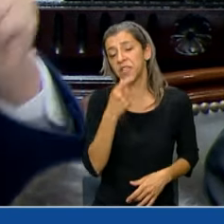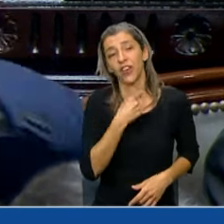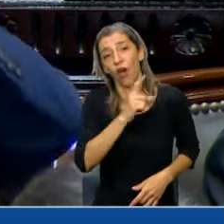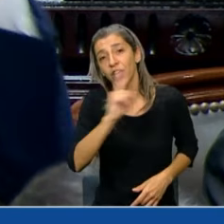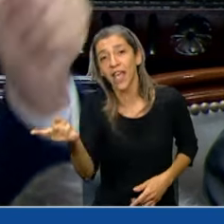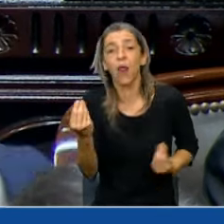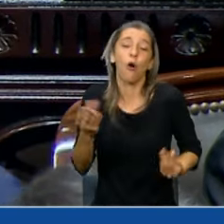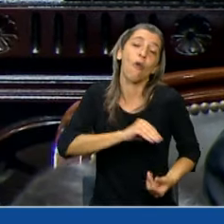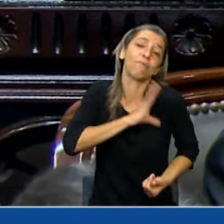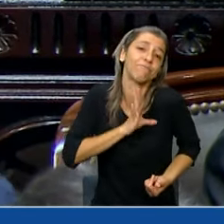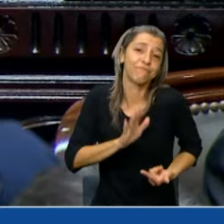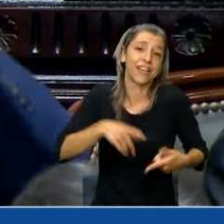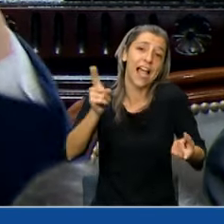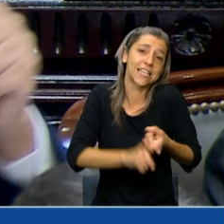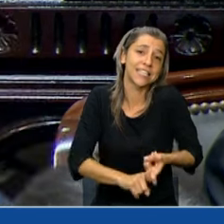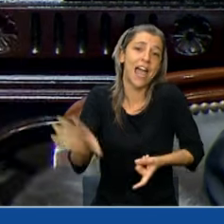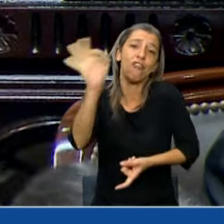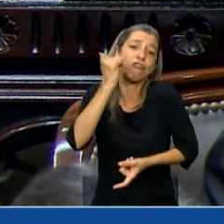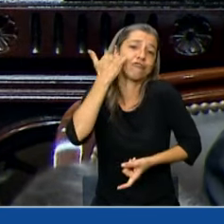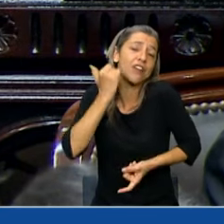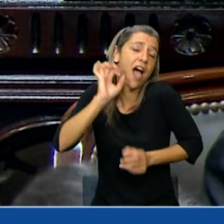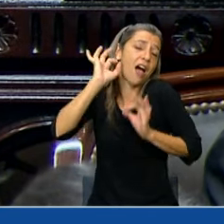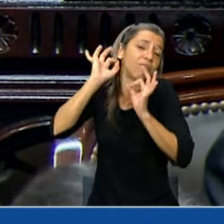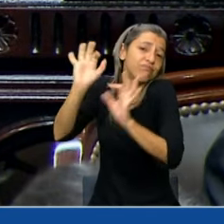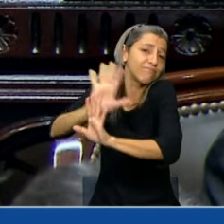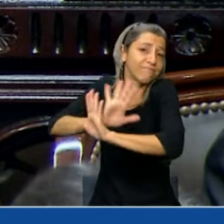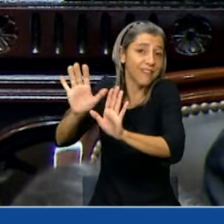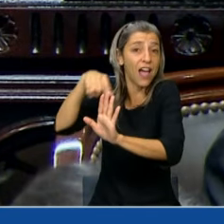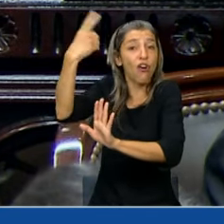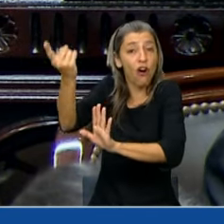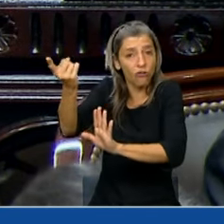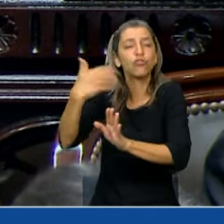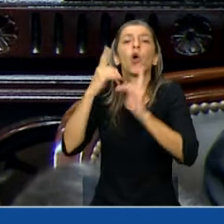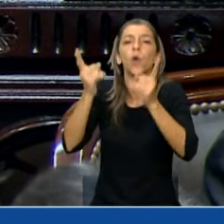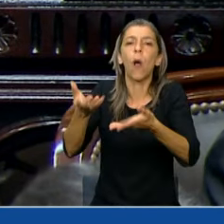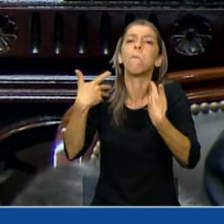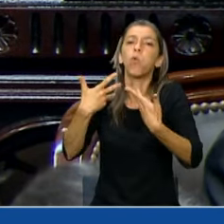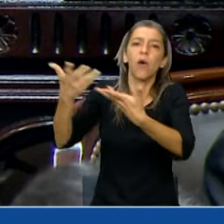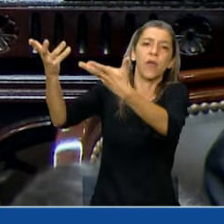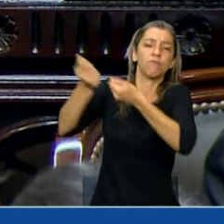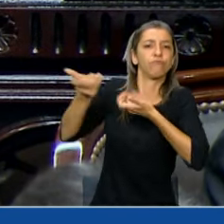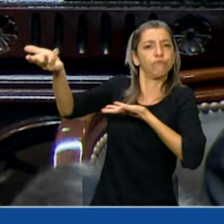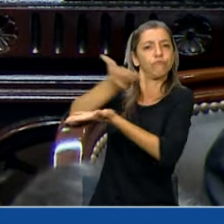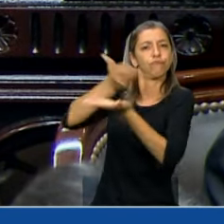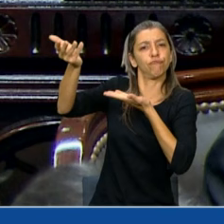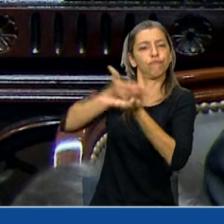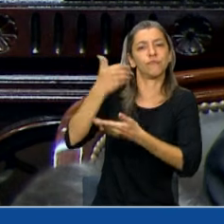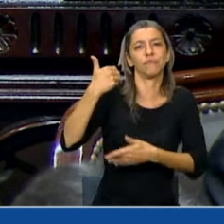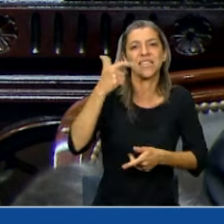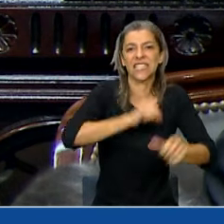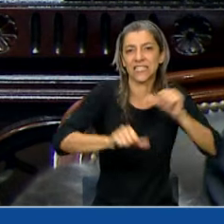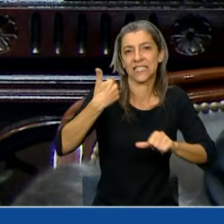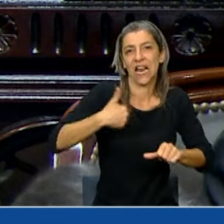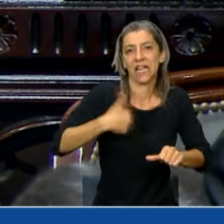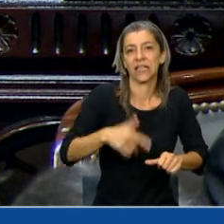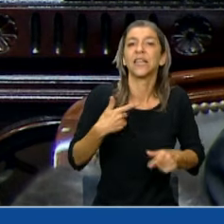enamoraron se casaron tienen sus raíces en otra en otro lugar que colaboren con la Ciencia Argentina porque la ciencia nos